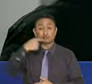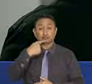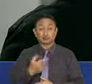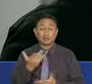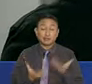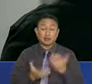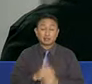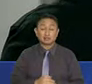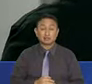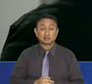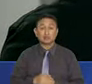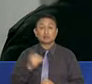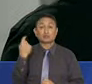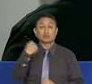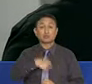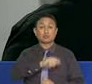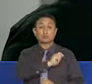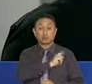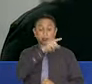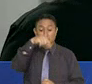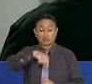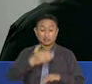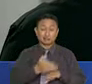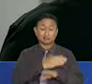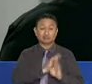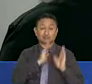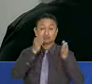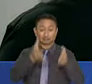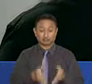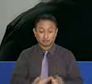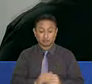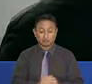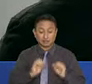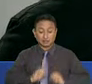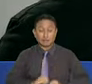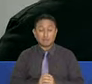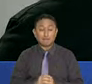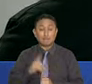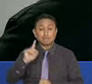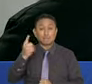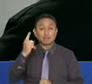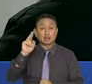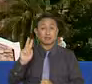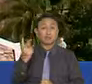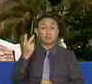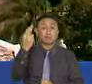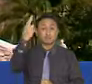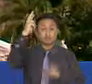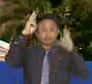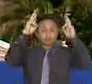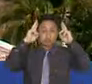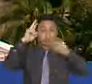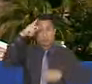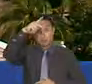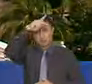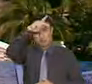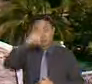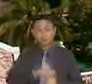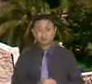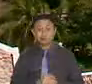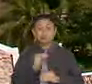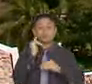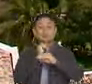posiblemente uno de los españoles que estuvo enterrado aquí fue el primer virrey de Perú blasco Núñez vela la catedral no solo es